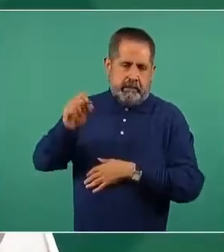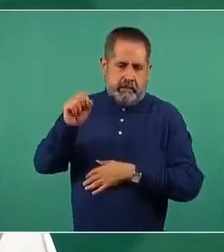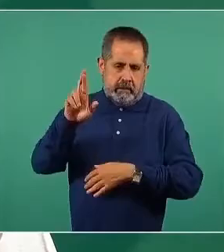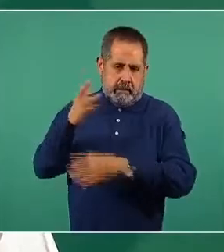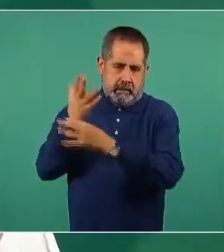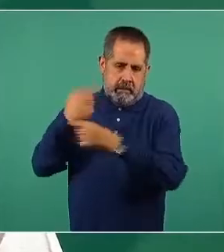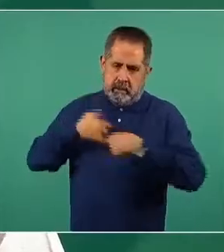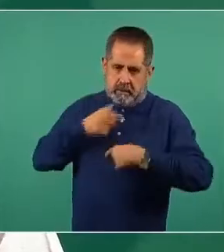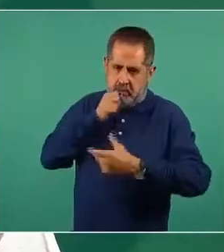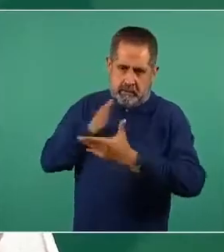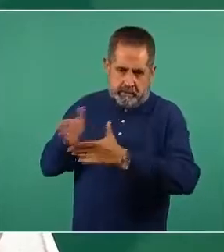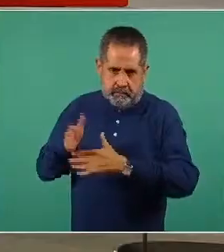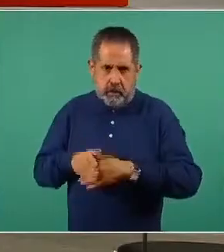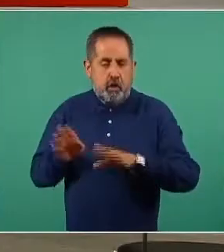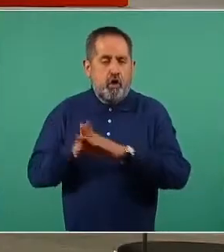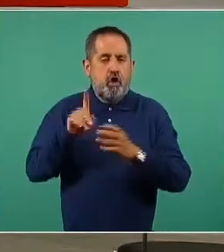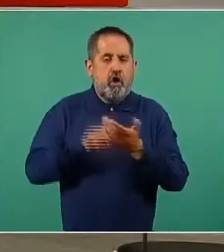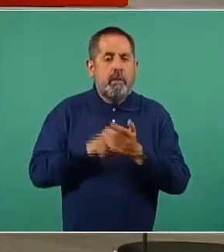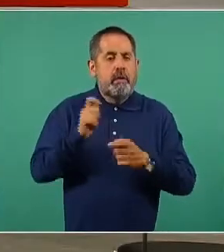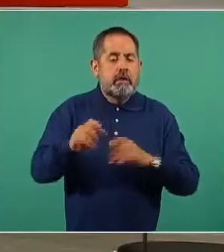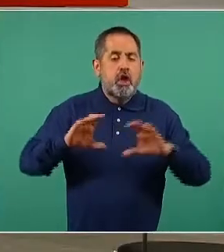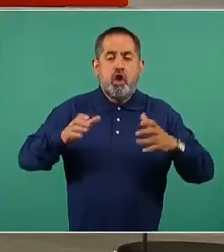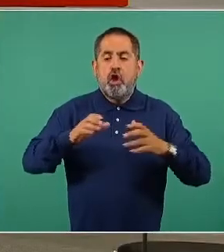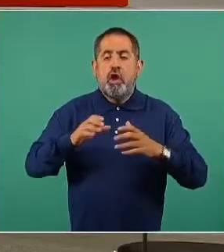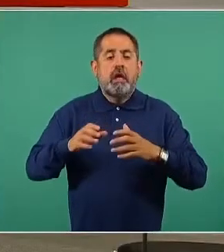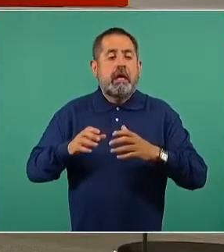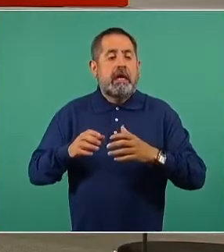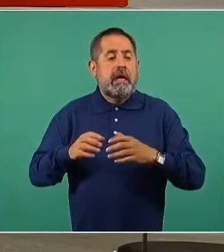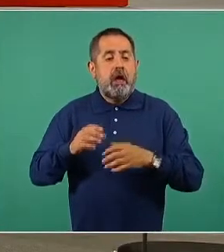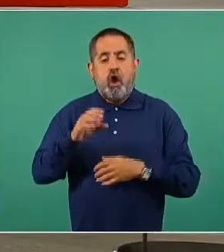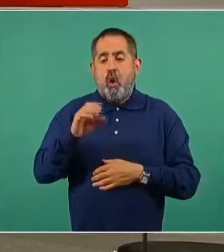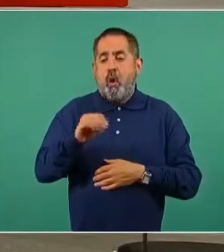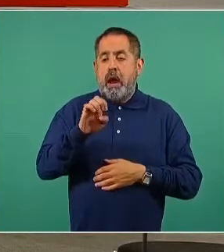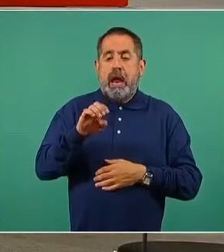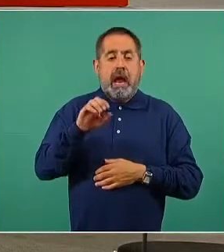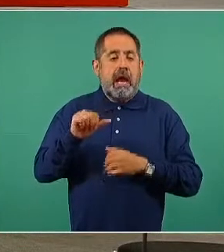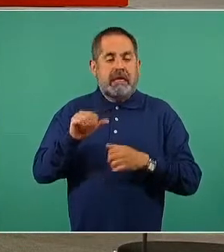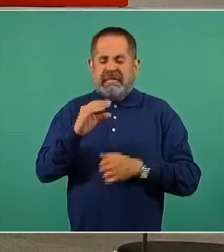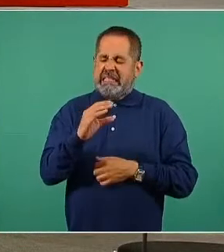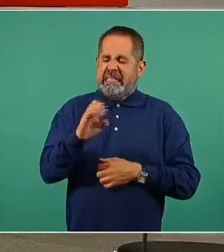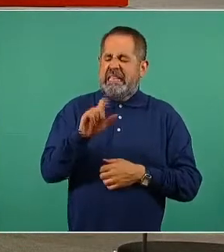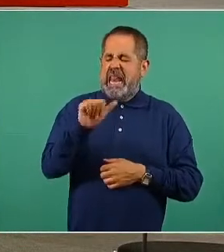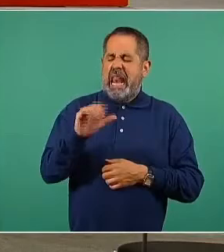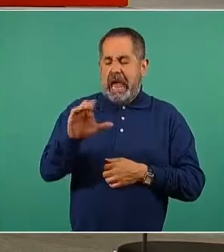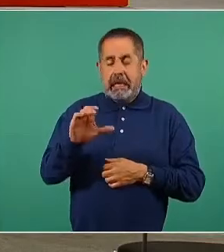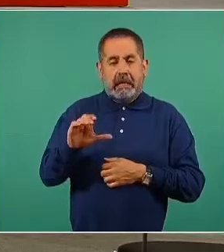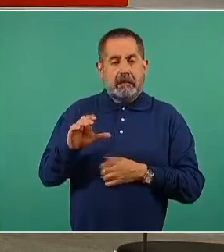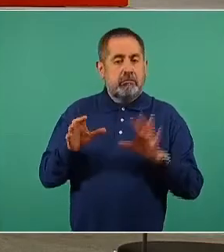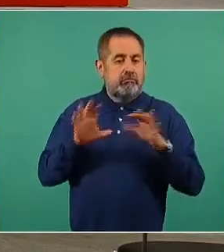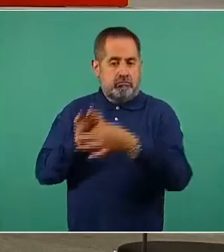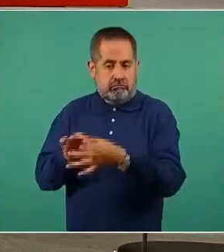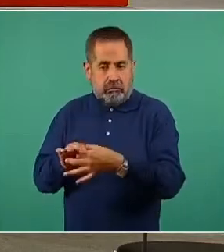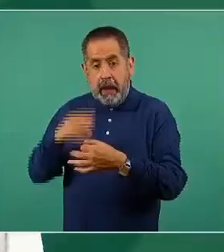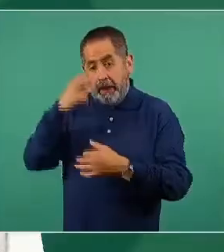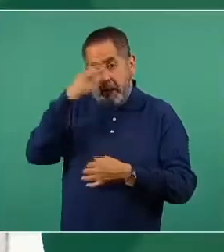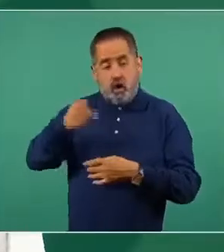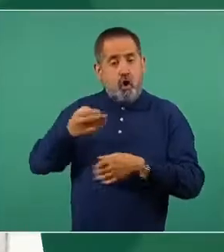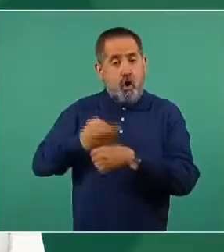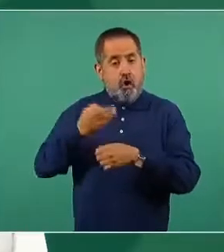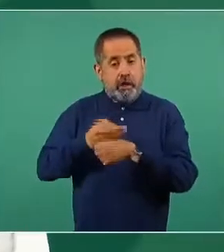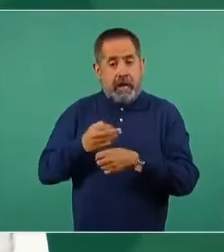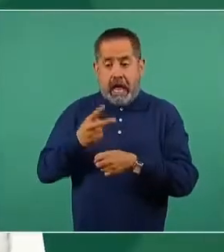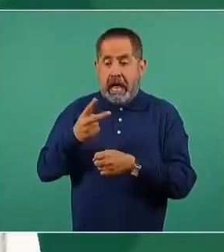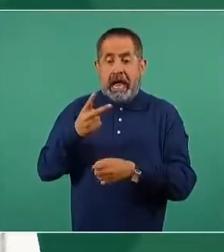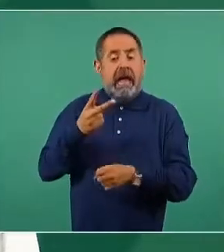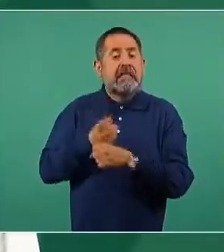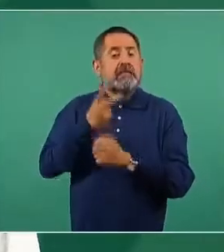Exteriores, es el mecanismo de la Comunidad de Estados Latinoamericanos y del Caribe, CELAC. México ocupa por